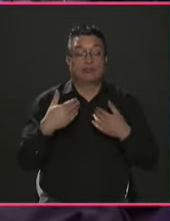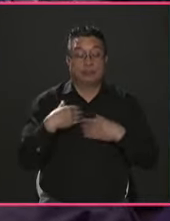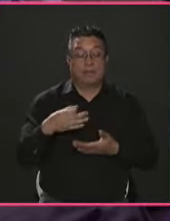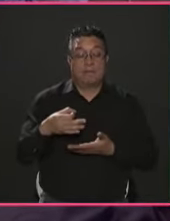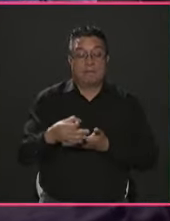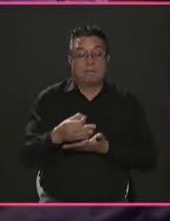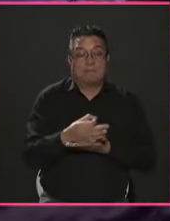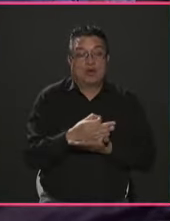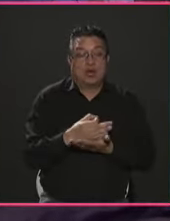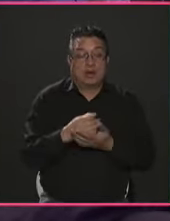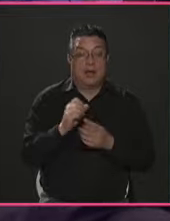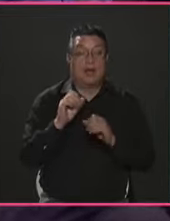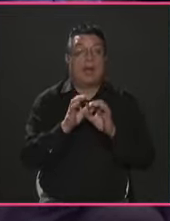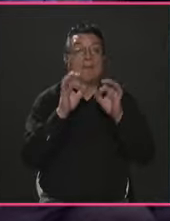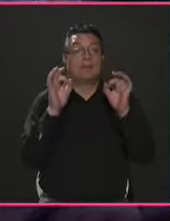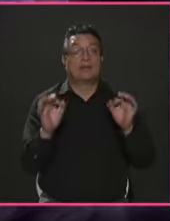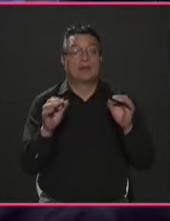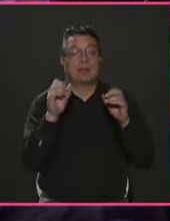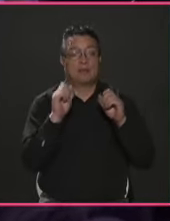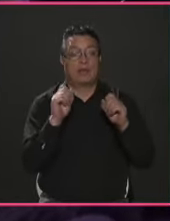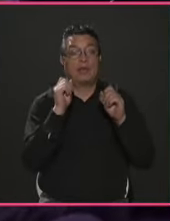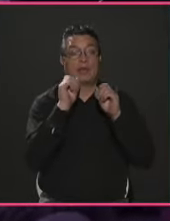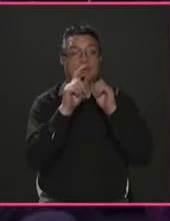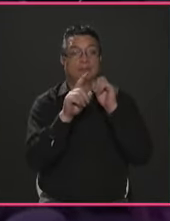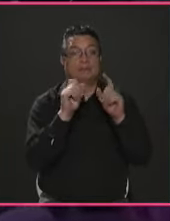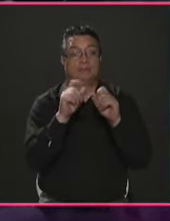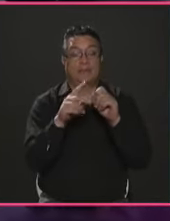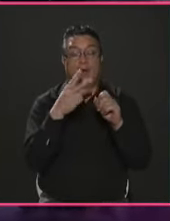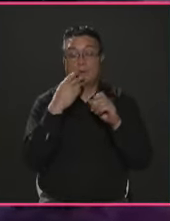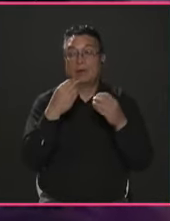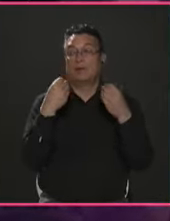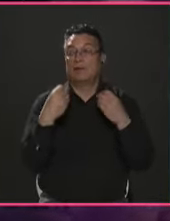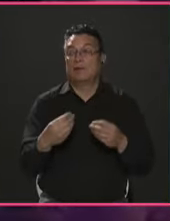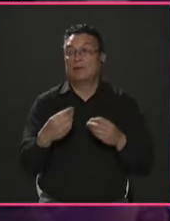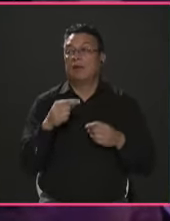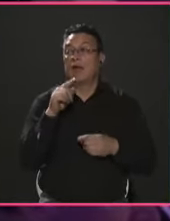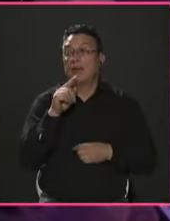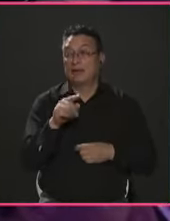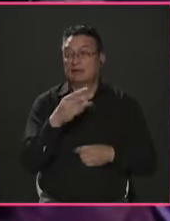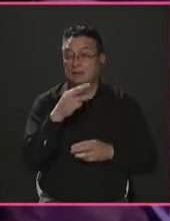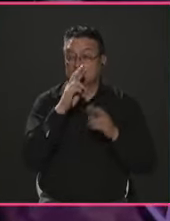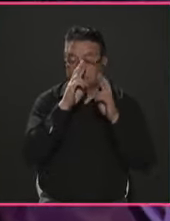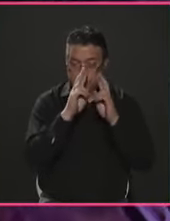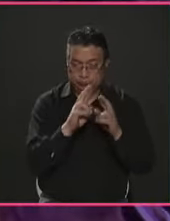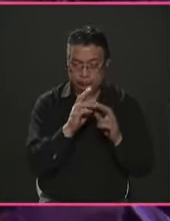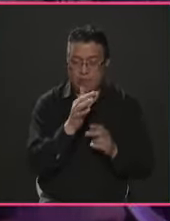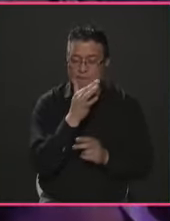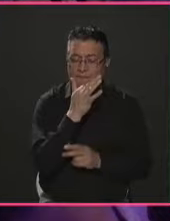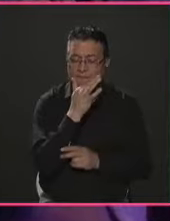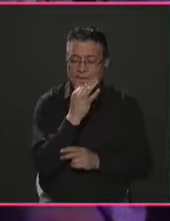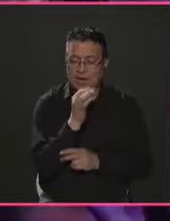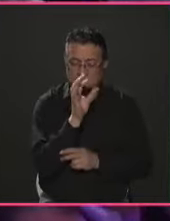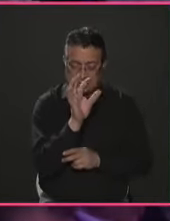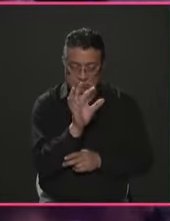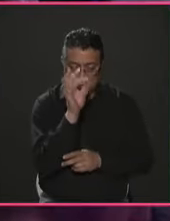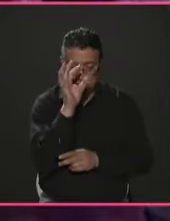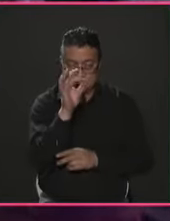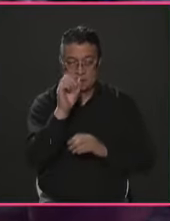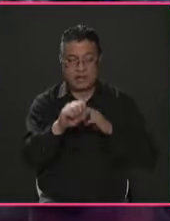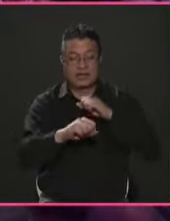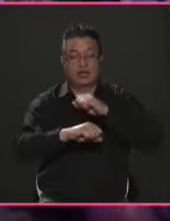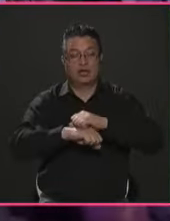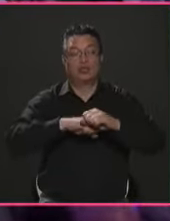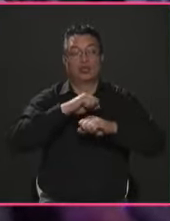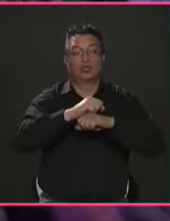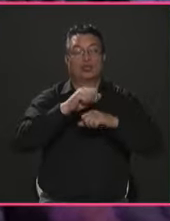específicas y anticuerpos que son las que se pueden ver acá en la imagen y estas se reconocen muy fácilmente las estructuras en la superficie